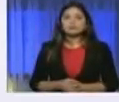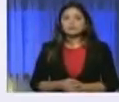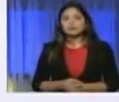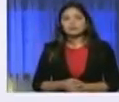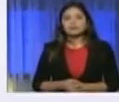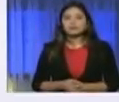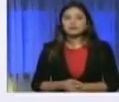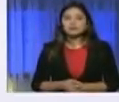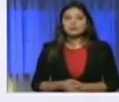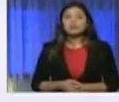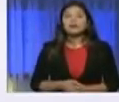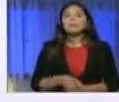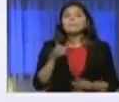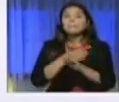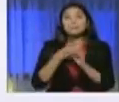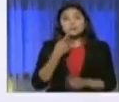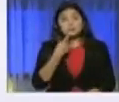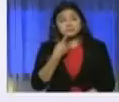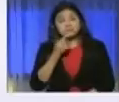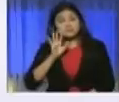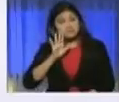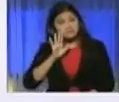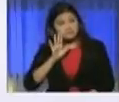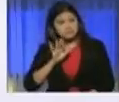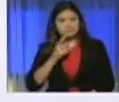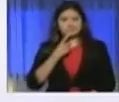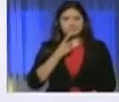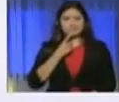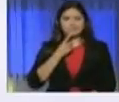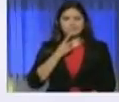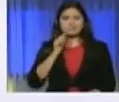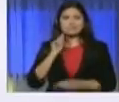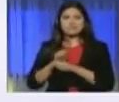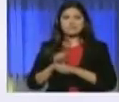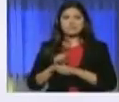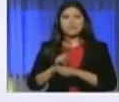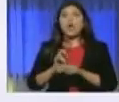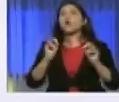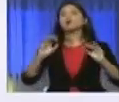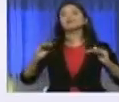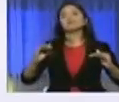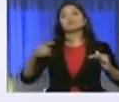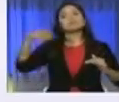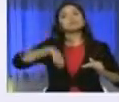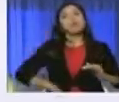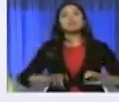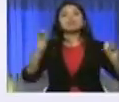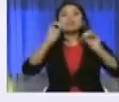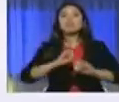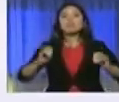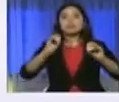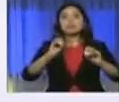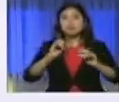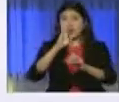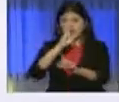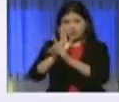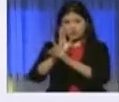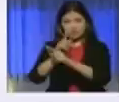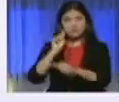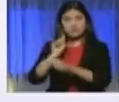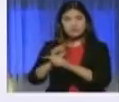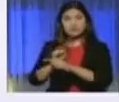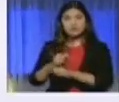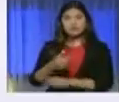pero ya al decir eso me provoca decirle, entonces no subo nada. Si yo lo tuviera al frente, reacciono como soy